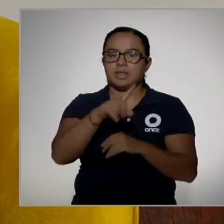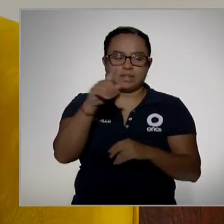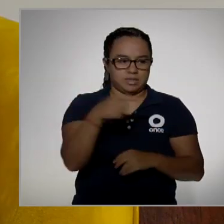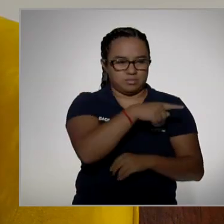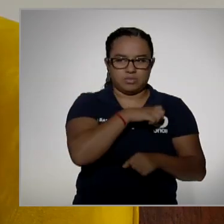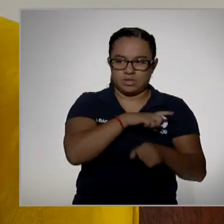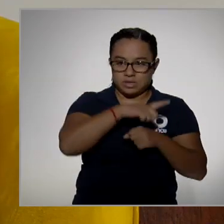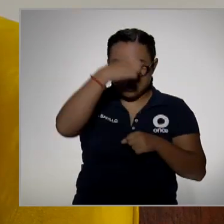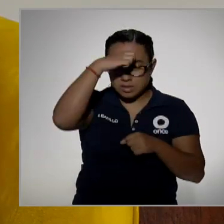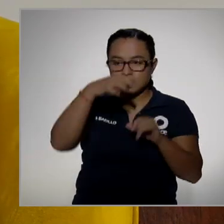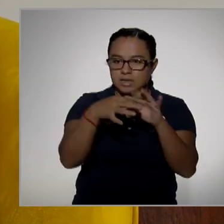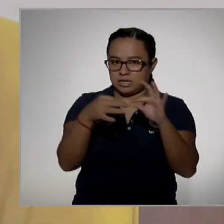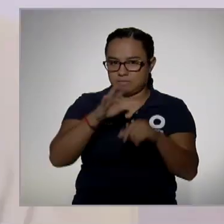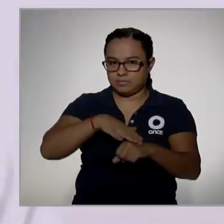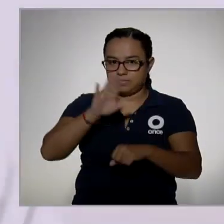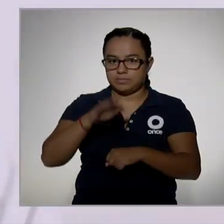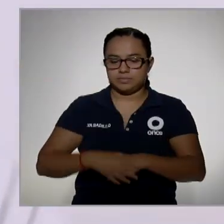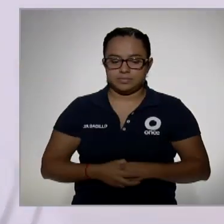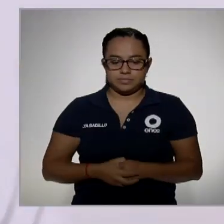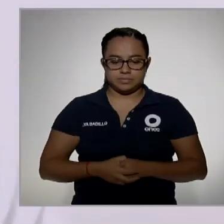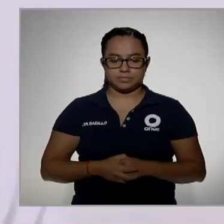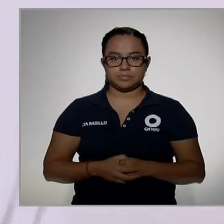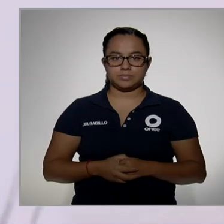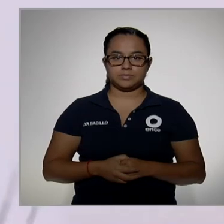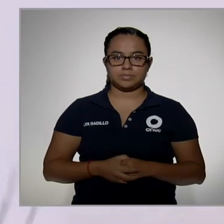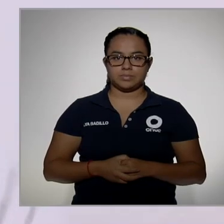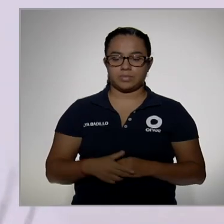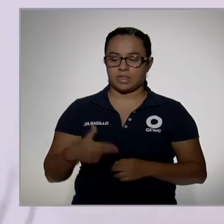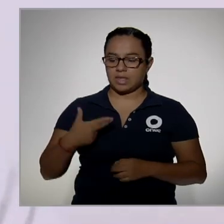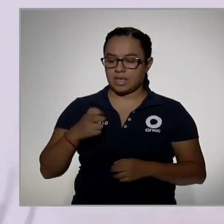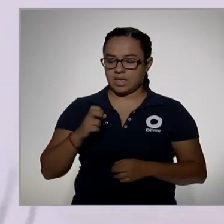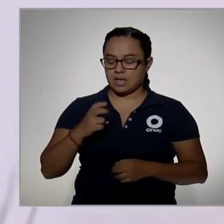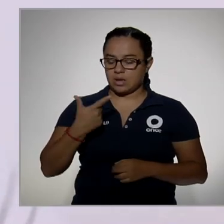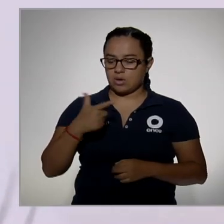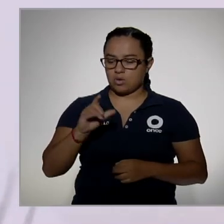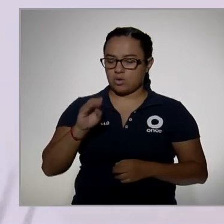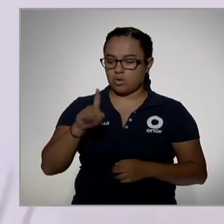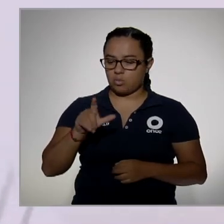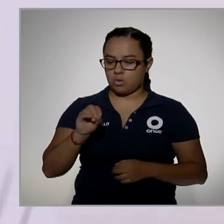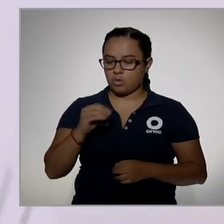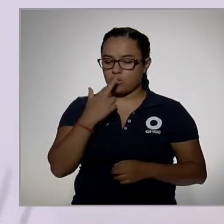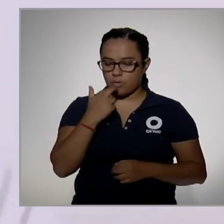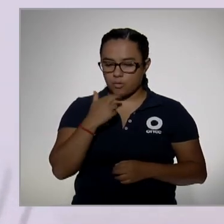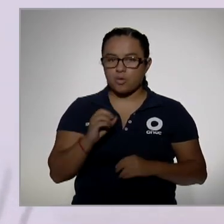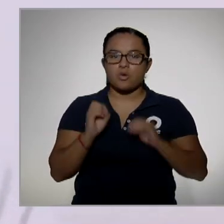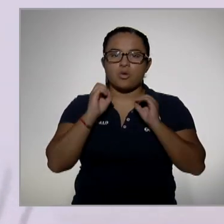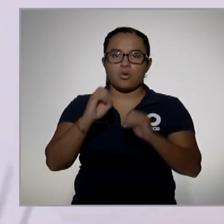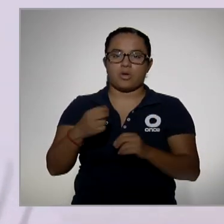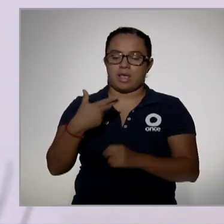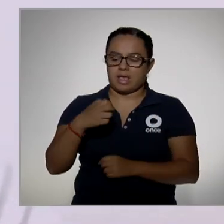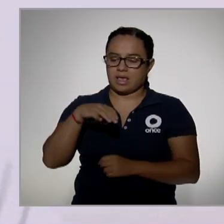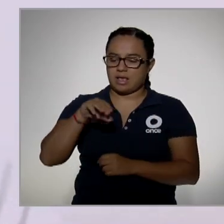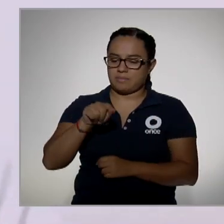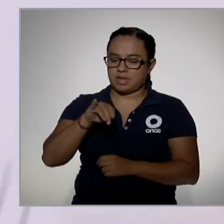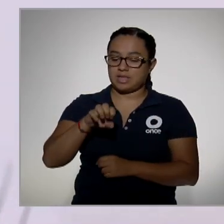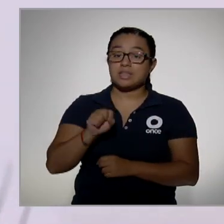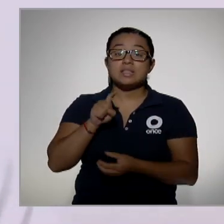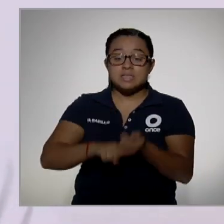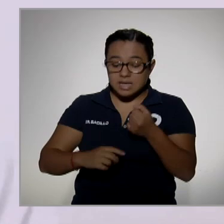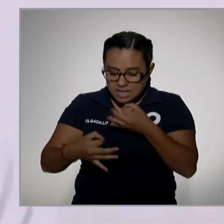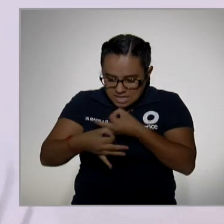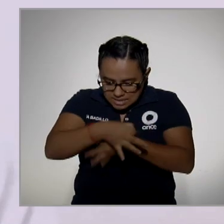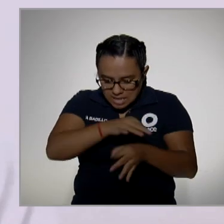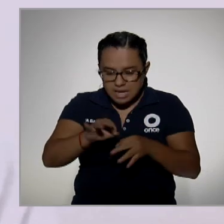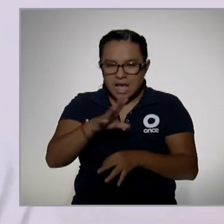aclarar los eritrocitos glóbulos rojos o también llamados hematíes son células que se encuentran